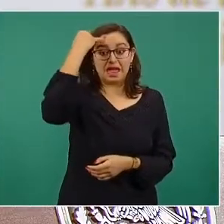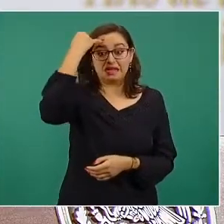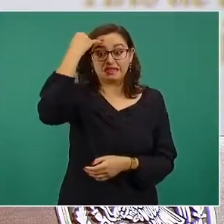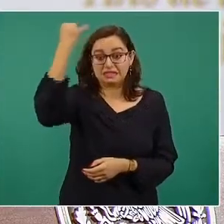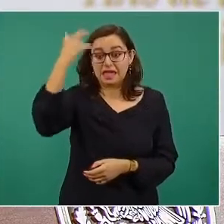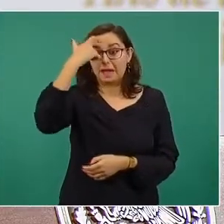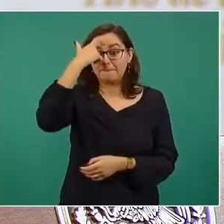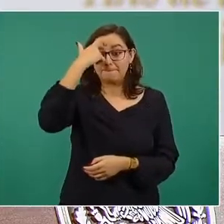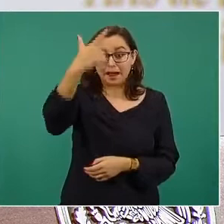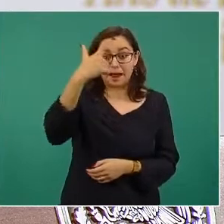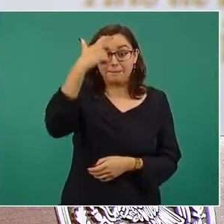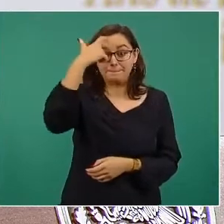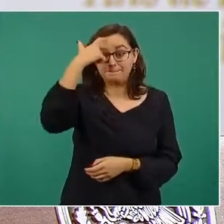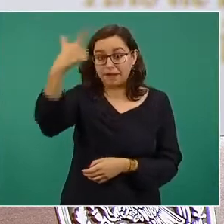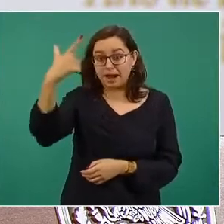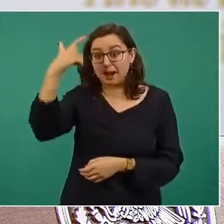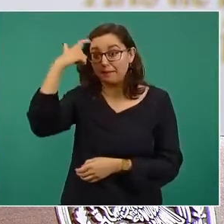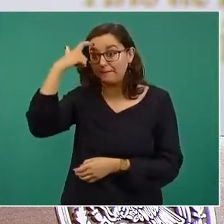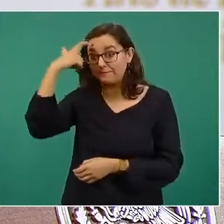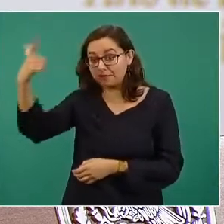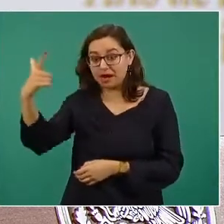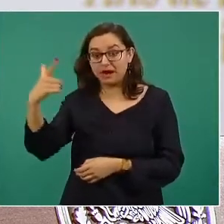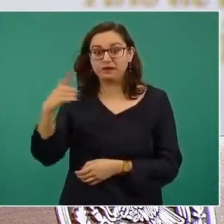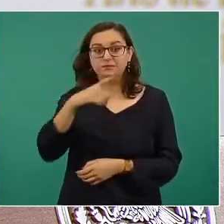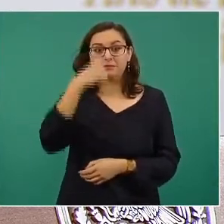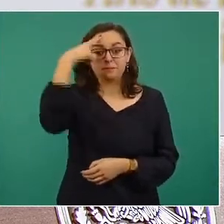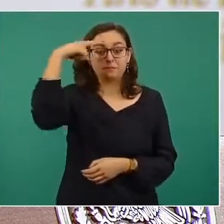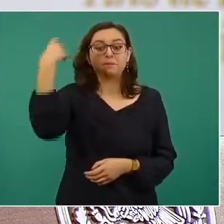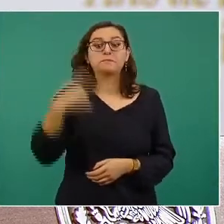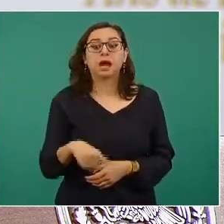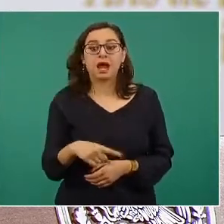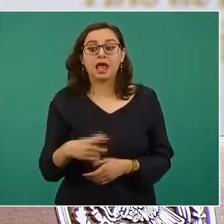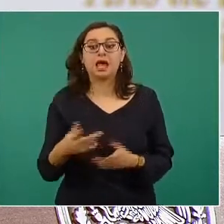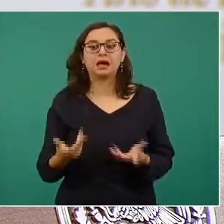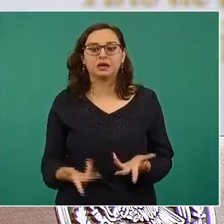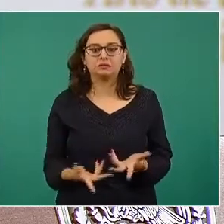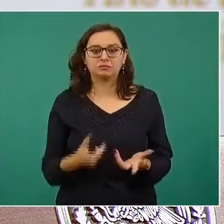para ocultar las tranzas,